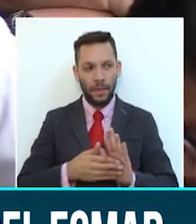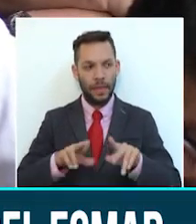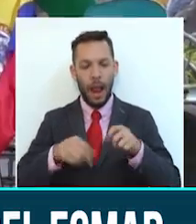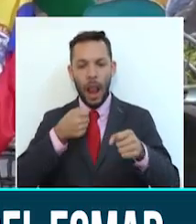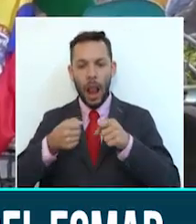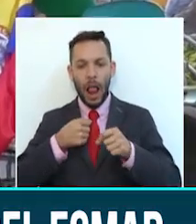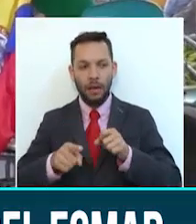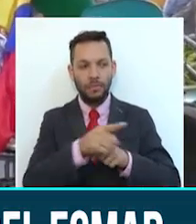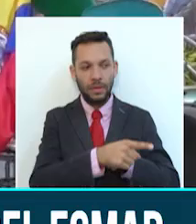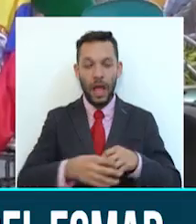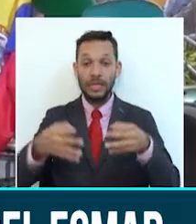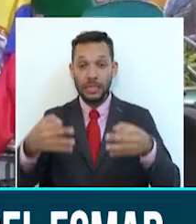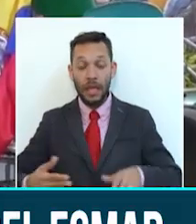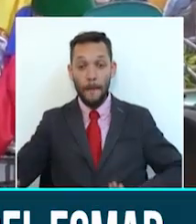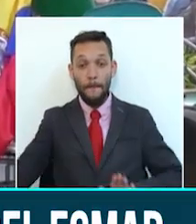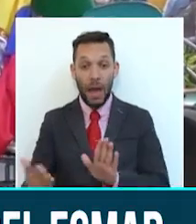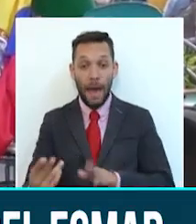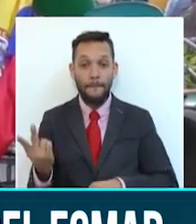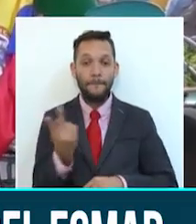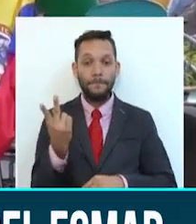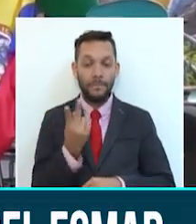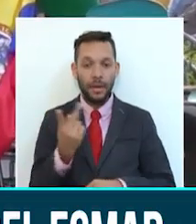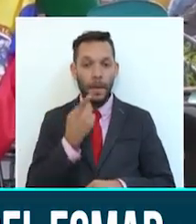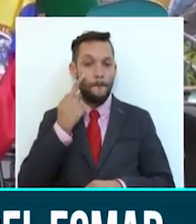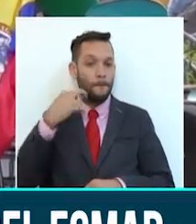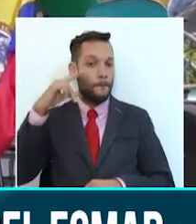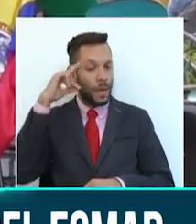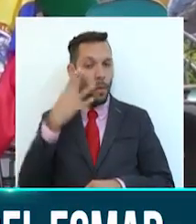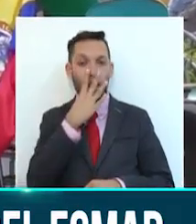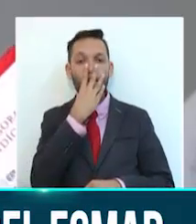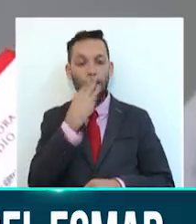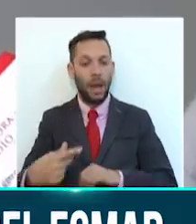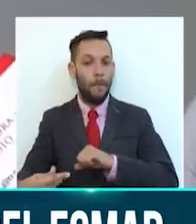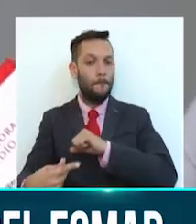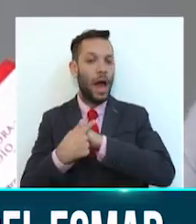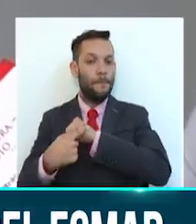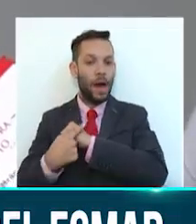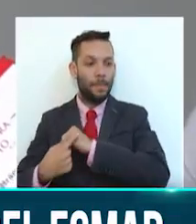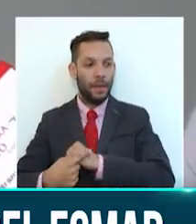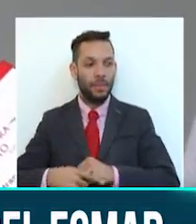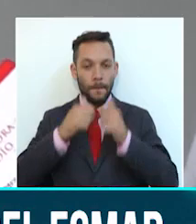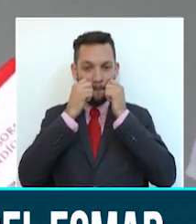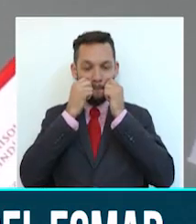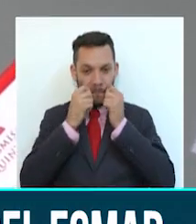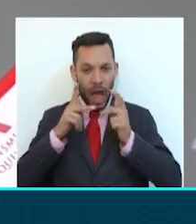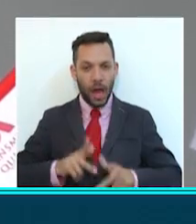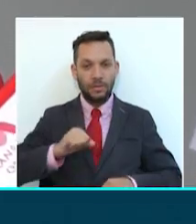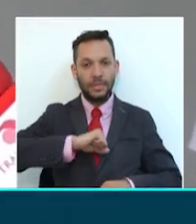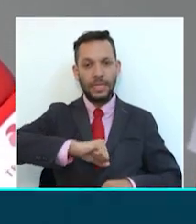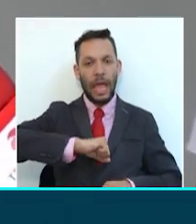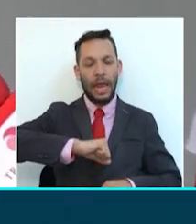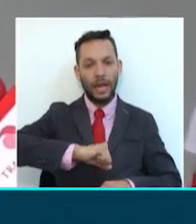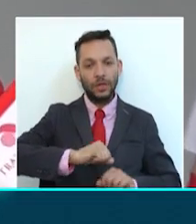prensa que en el choque del viernes hubo presuntos abusos de la fuerza pública. Derechos Humanos levantó la denuncia, una